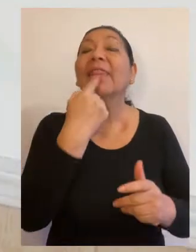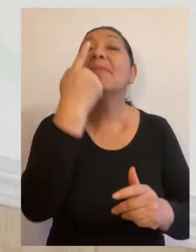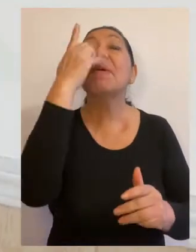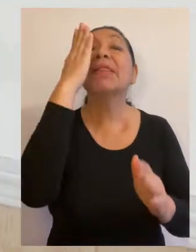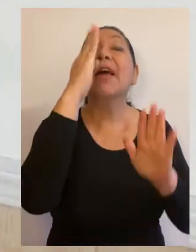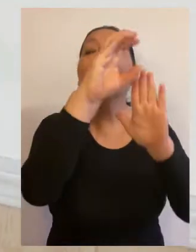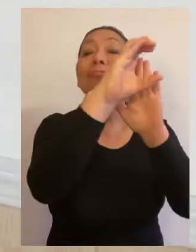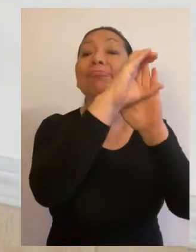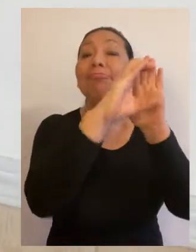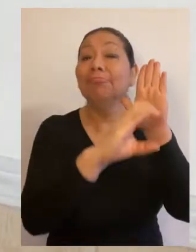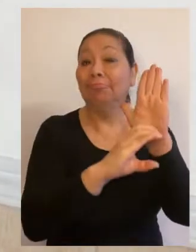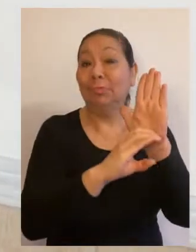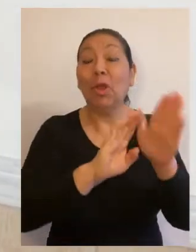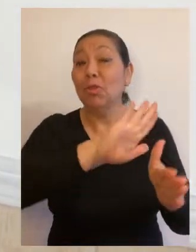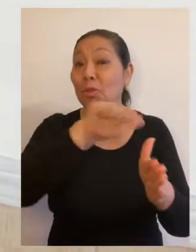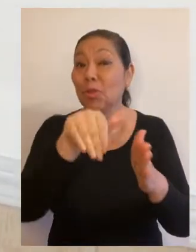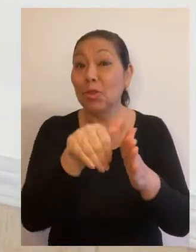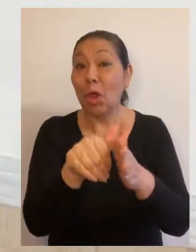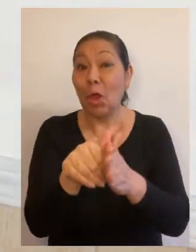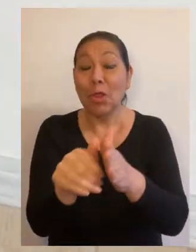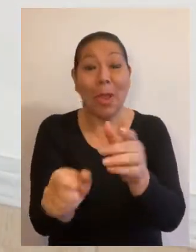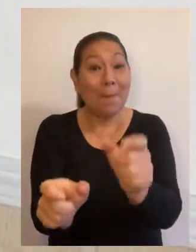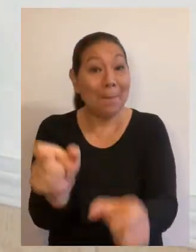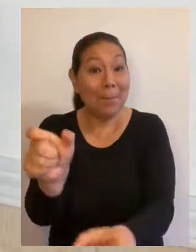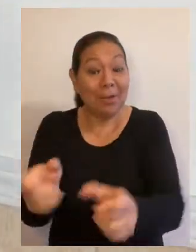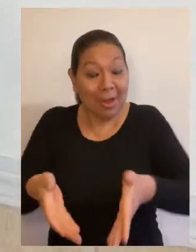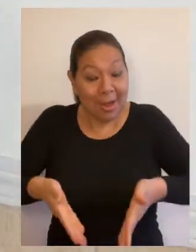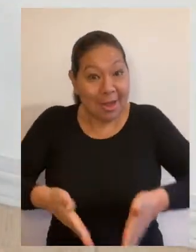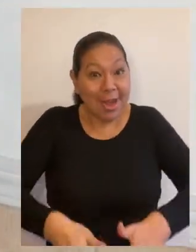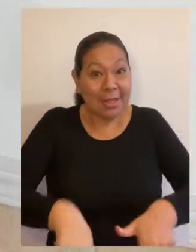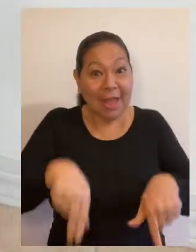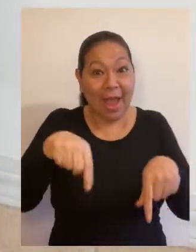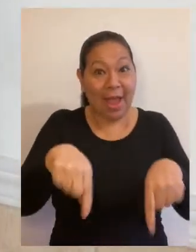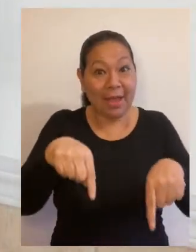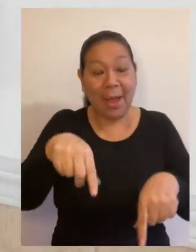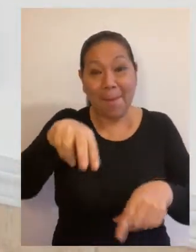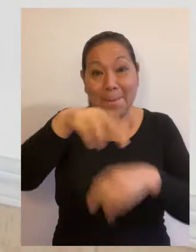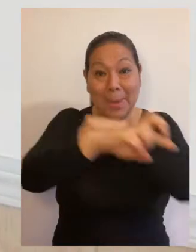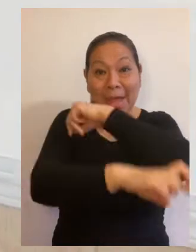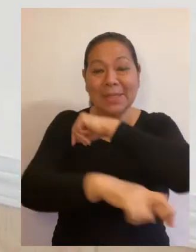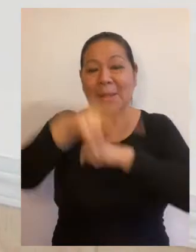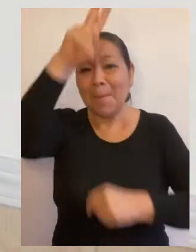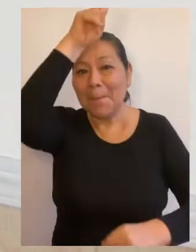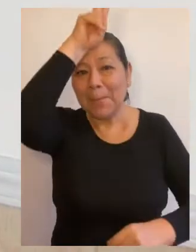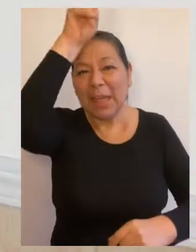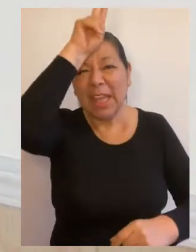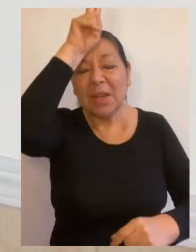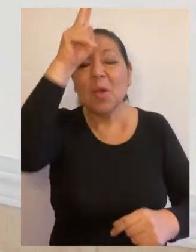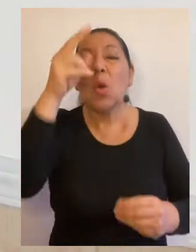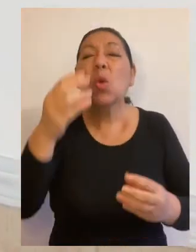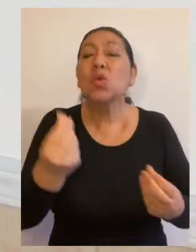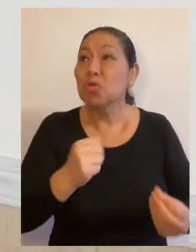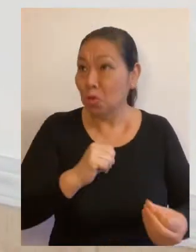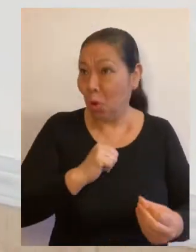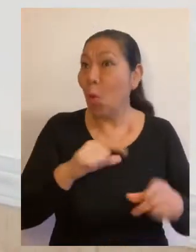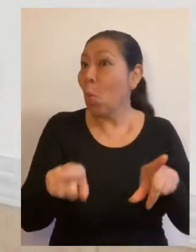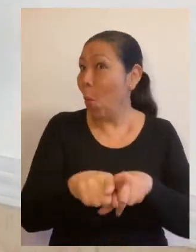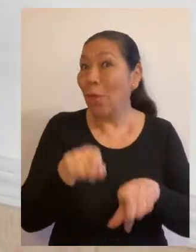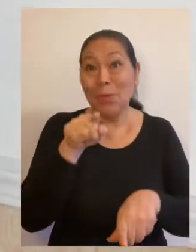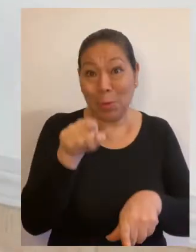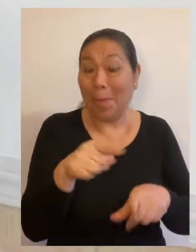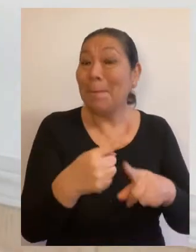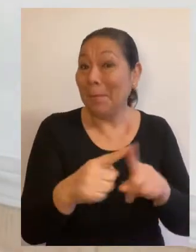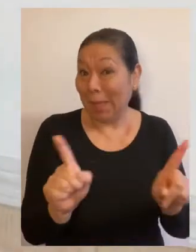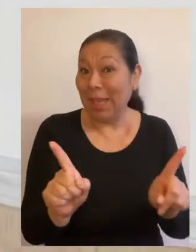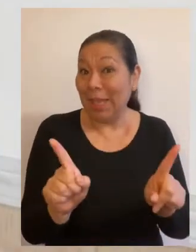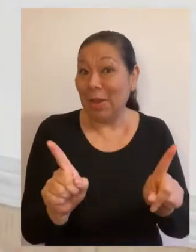la Constitución? Pues que son peruanos todos los nacidos en territorio peruano, como tú y yo.